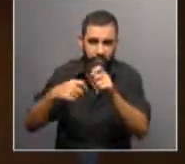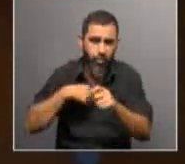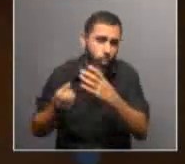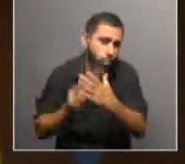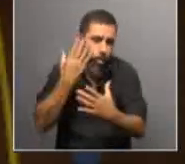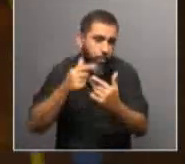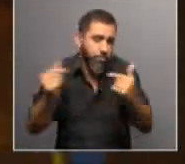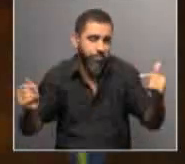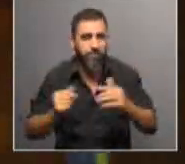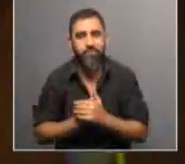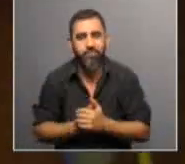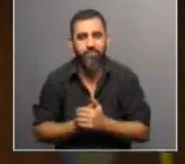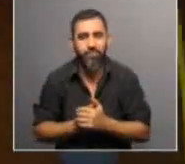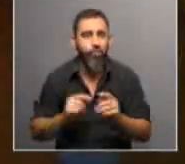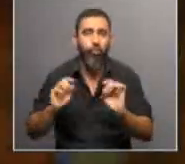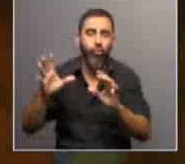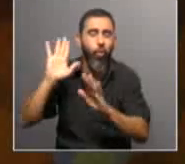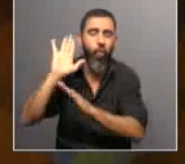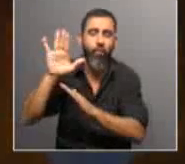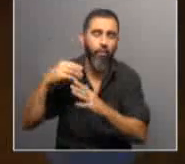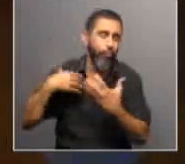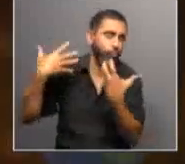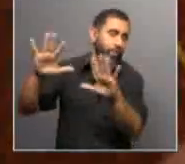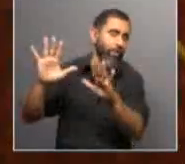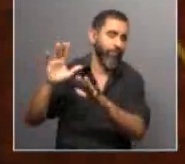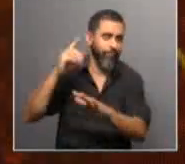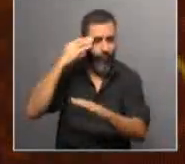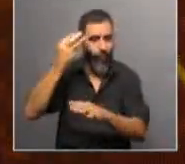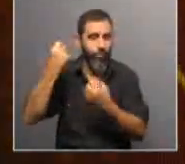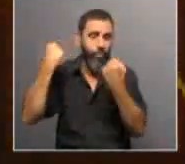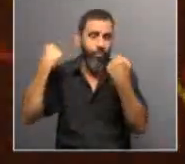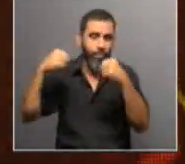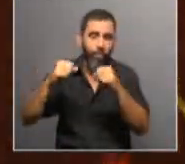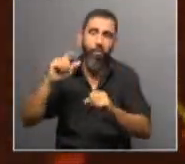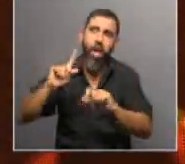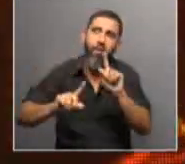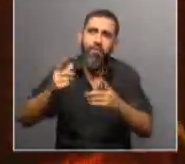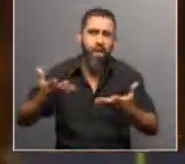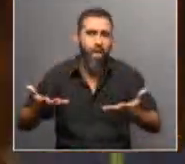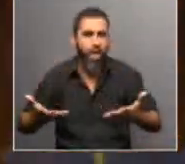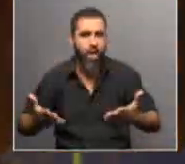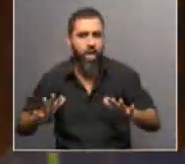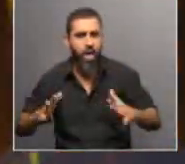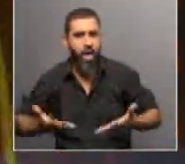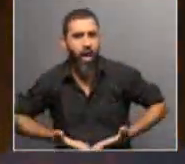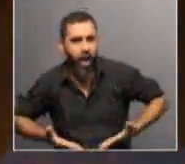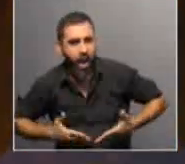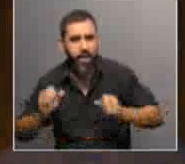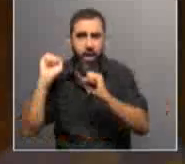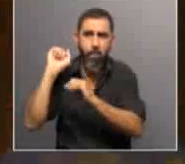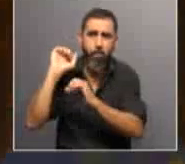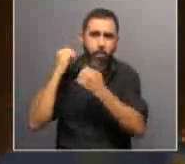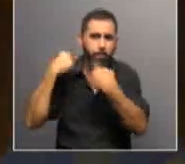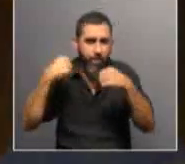nuevo, ¿entendés? Yo no quiero nada de básquet en este momento. ¿No te da ganas de entrenar ni nada de eso? ¿Querés cambiar el rubro? Yo quiero